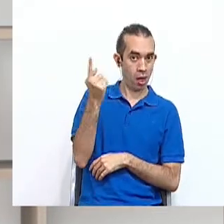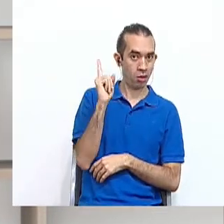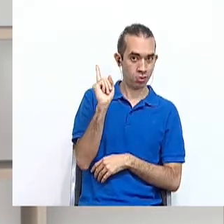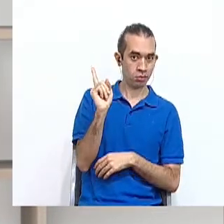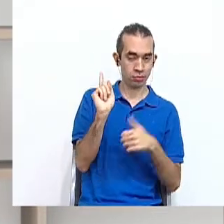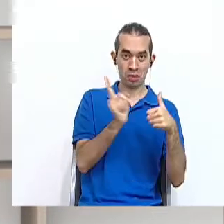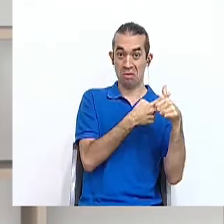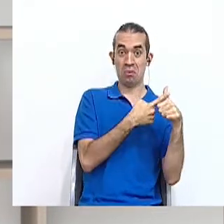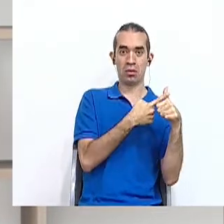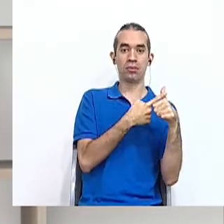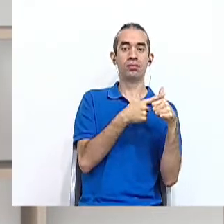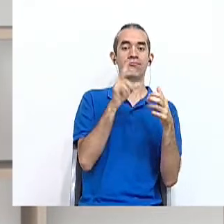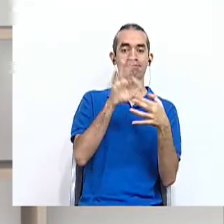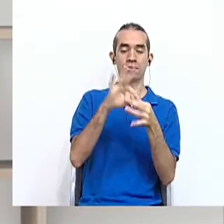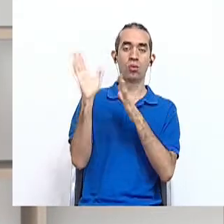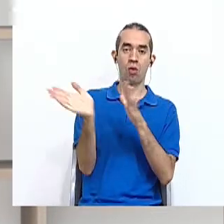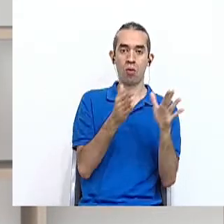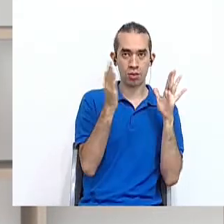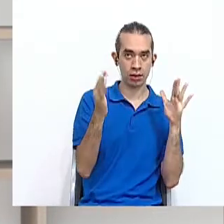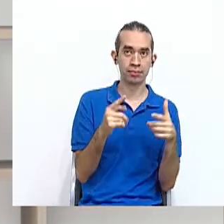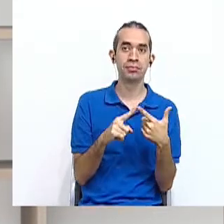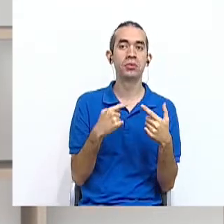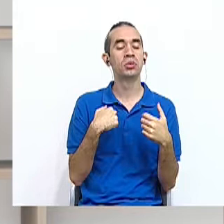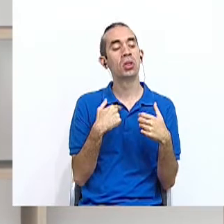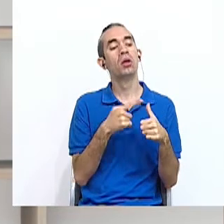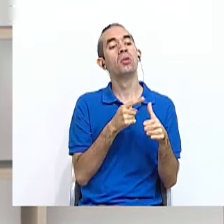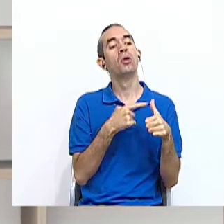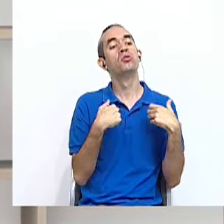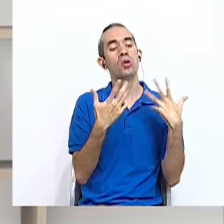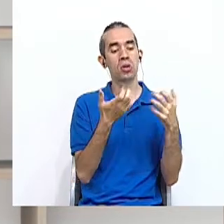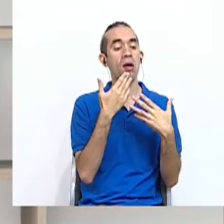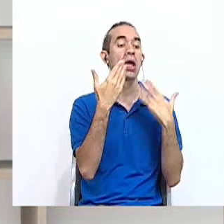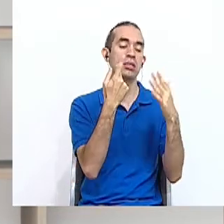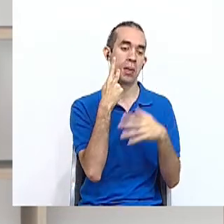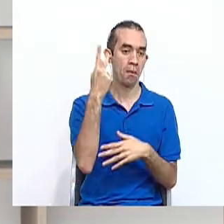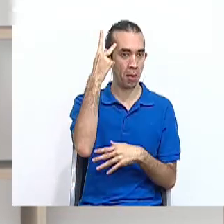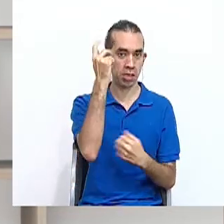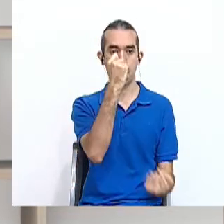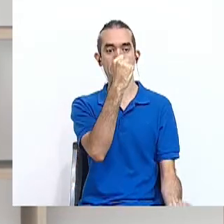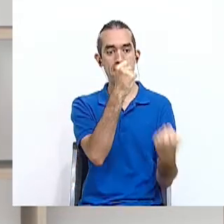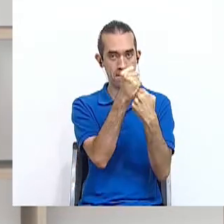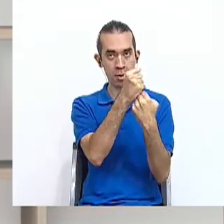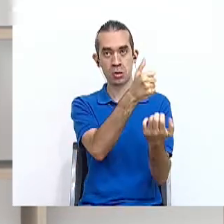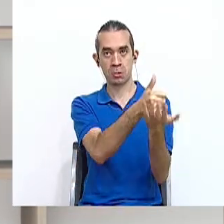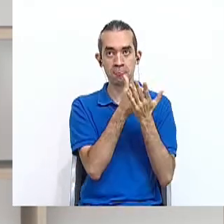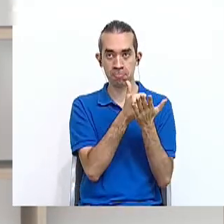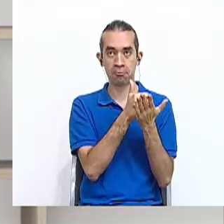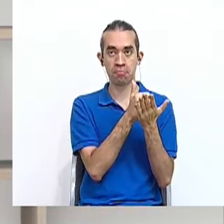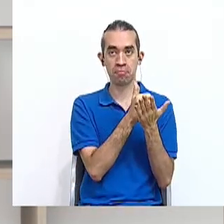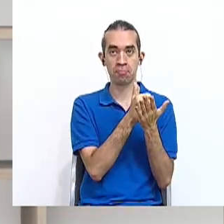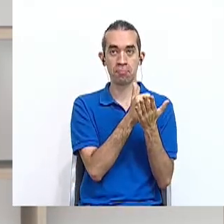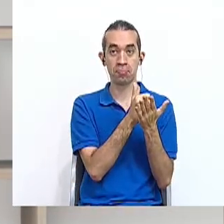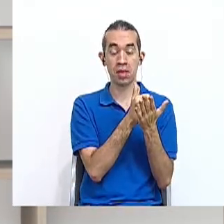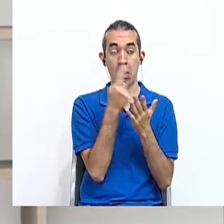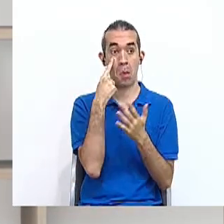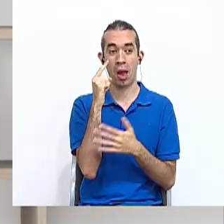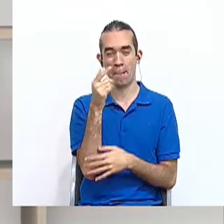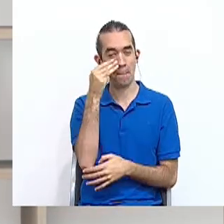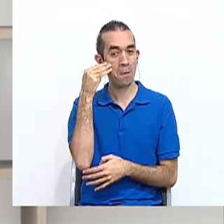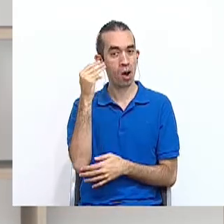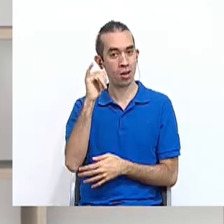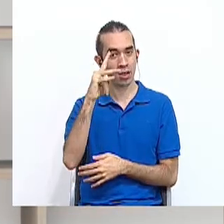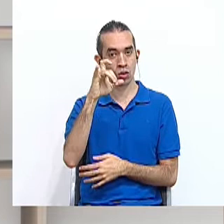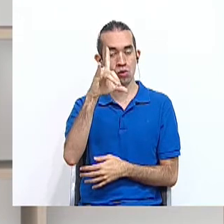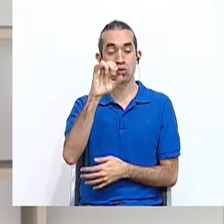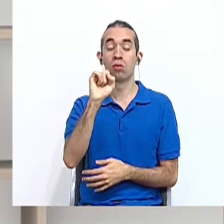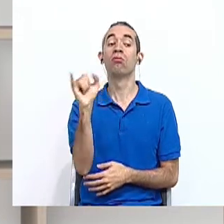orden. Me gustaría agradecer a mis padres quienes me apoyaron y ayudaron, incluso en los momentos